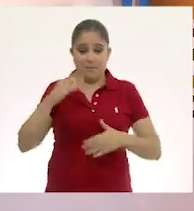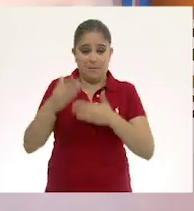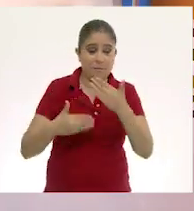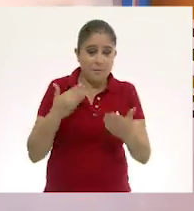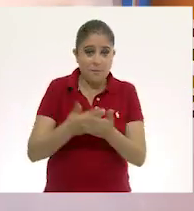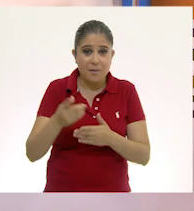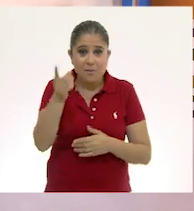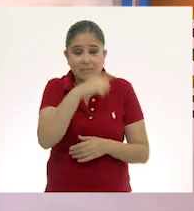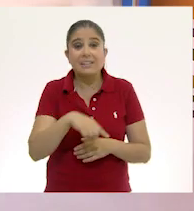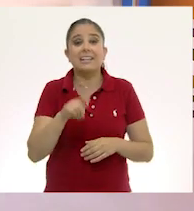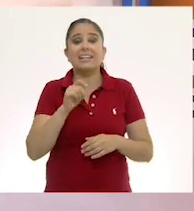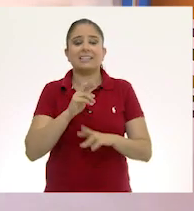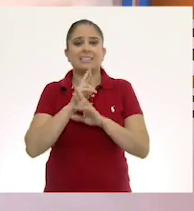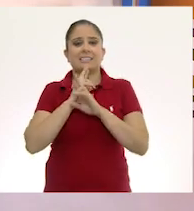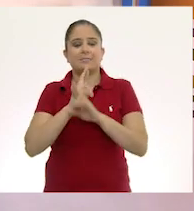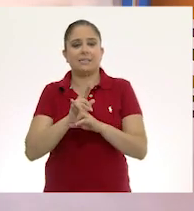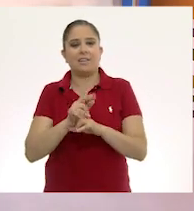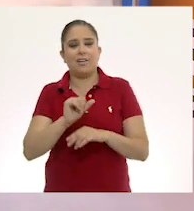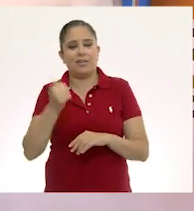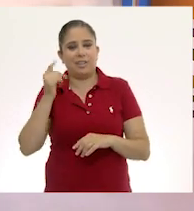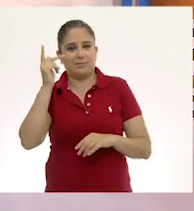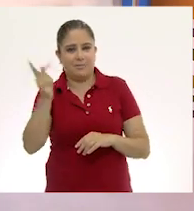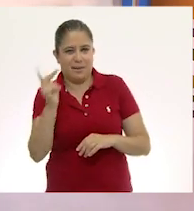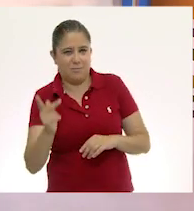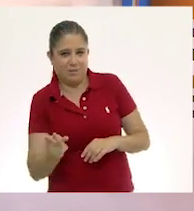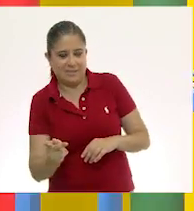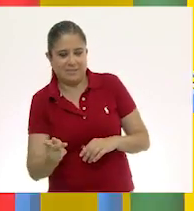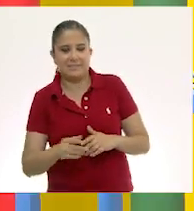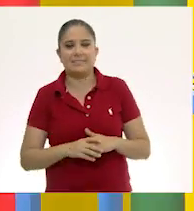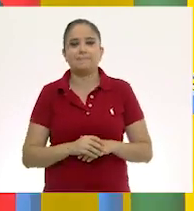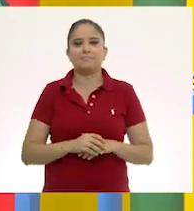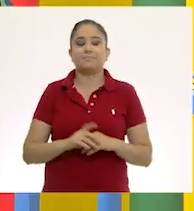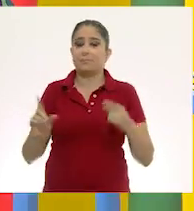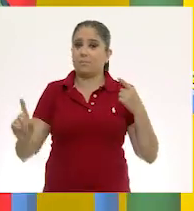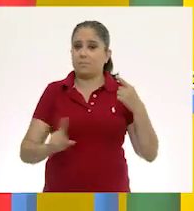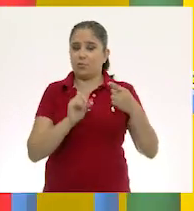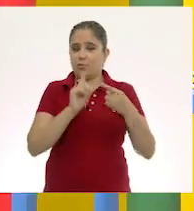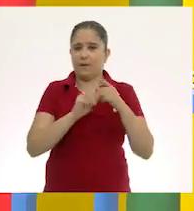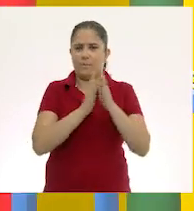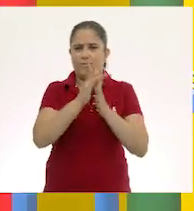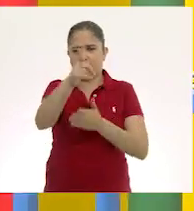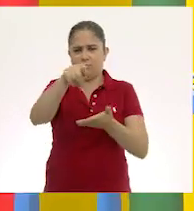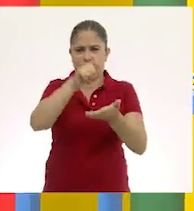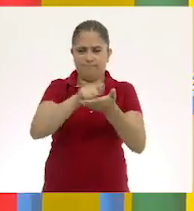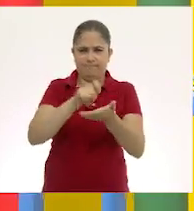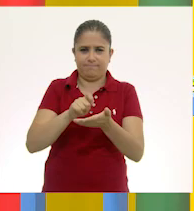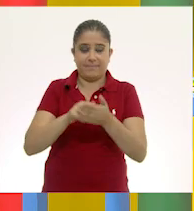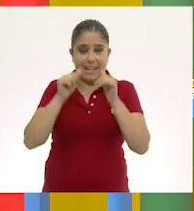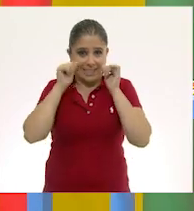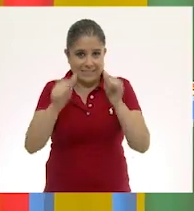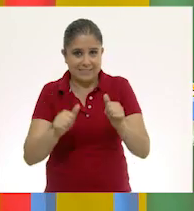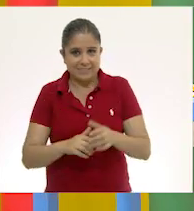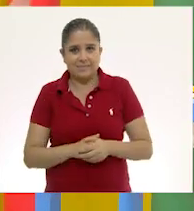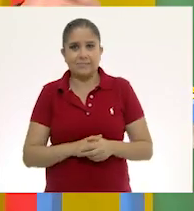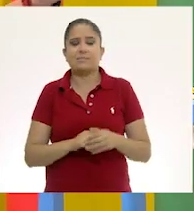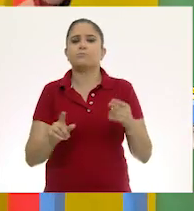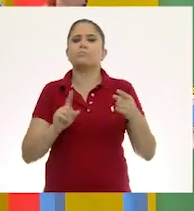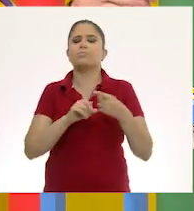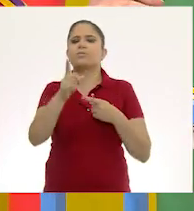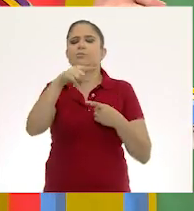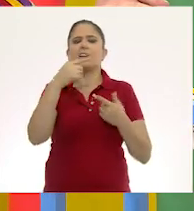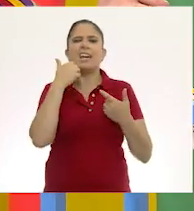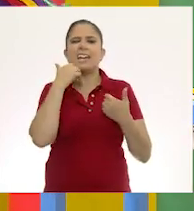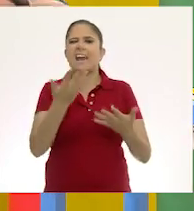proponer responda a las siguientes preguntas. Uh-huh. Uno, anoten, por favor, mucha atención. ¿Qué quieres